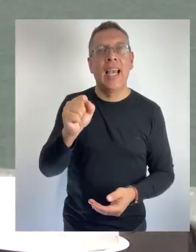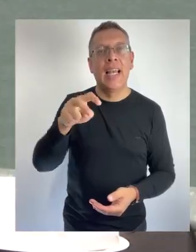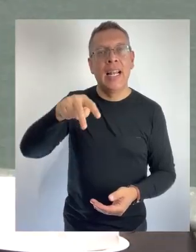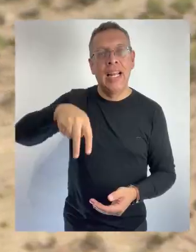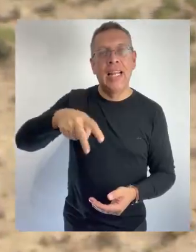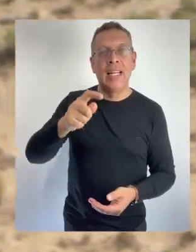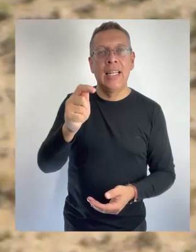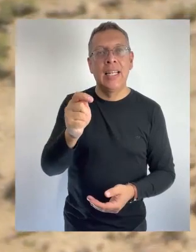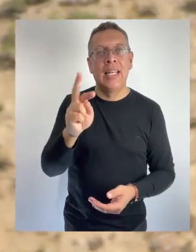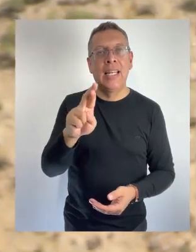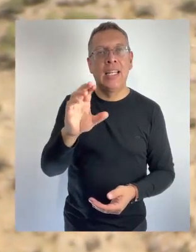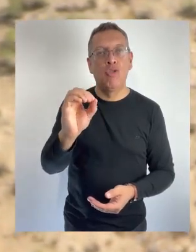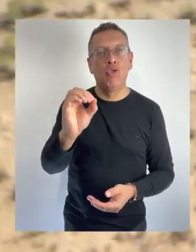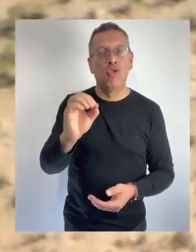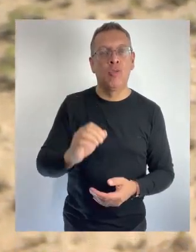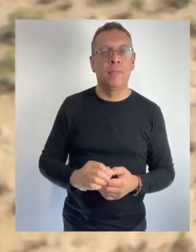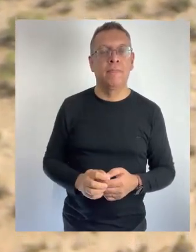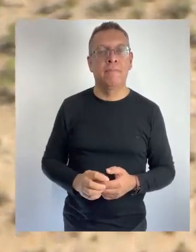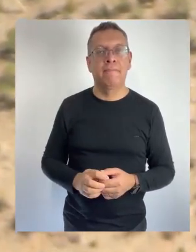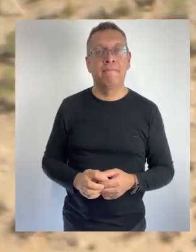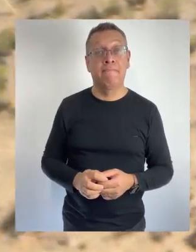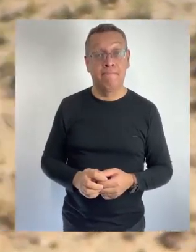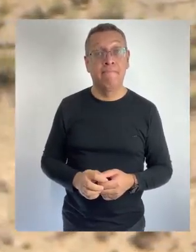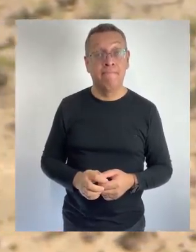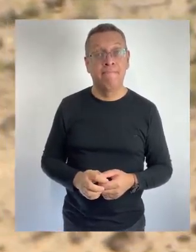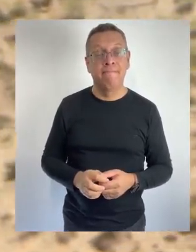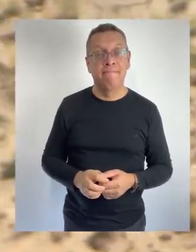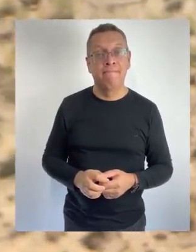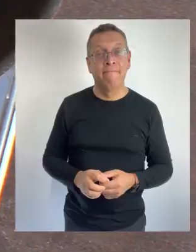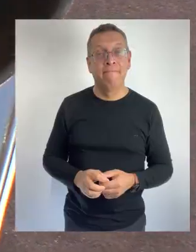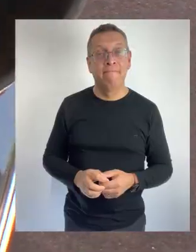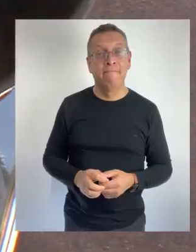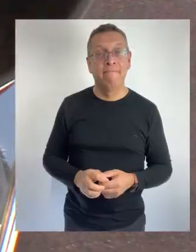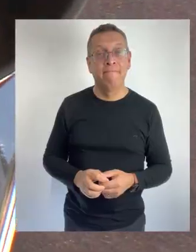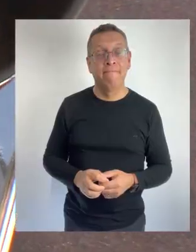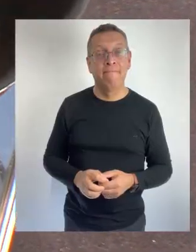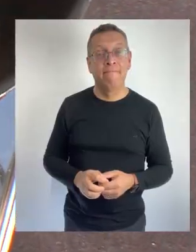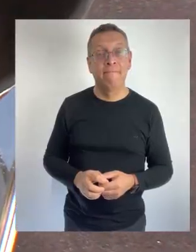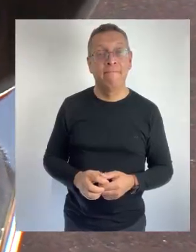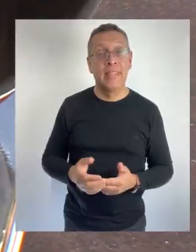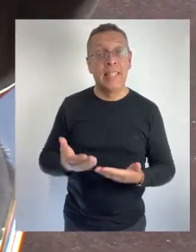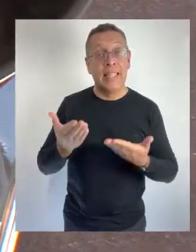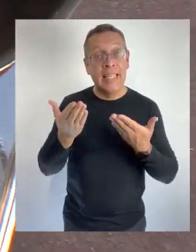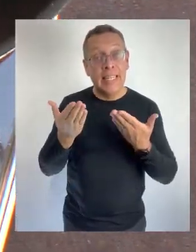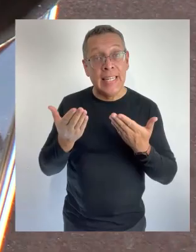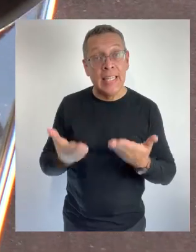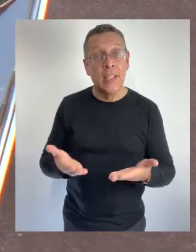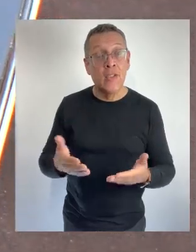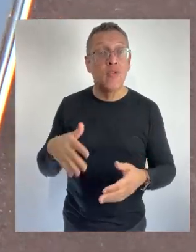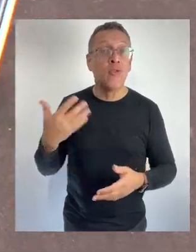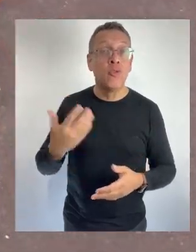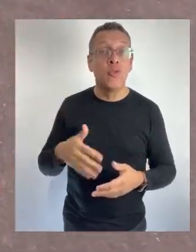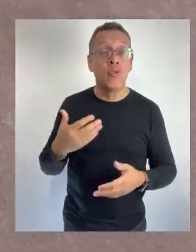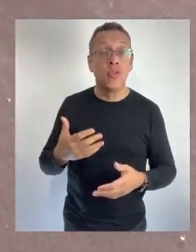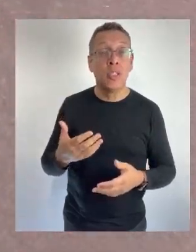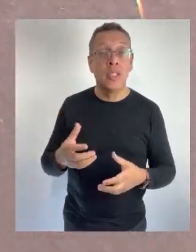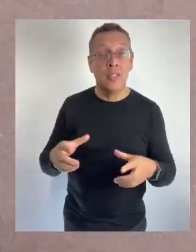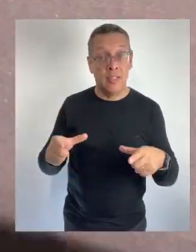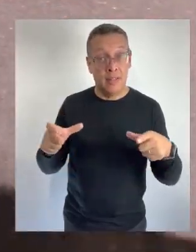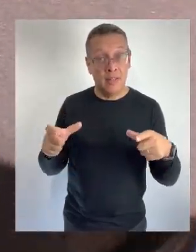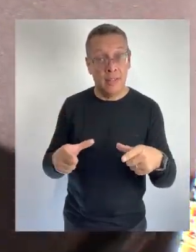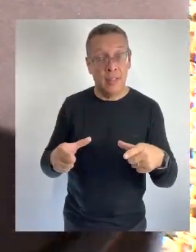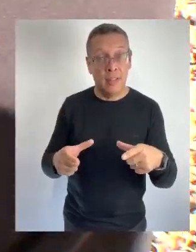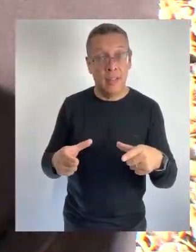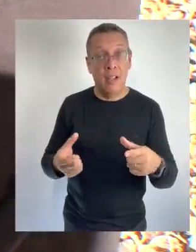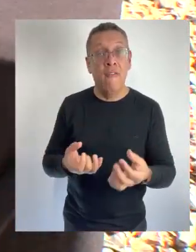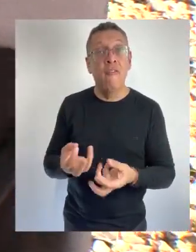Un poquito más. Tiene que estar dorado. Doradito. A mí, eso, de los dos lados. Ya, como hacer